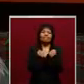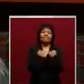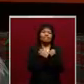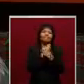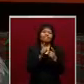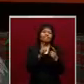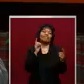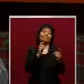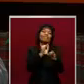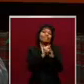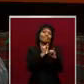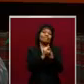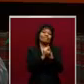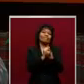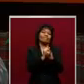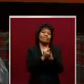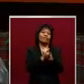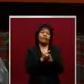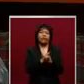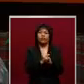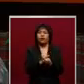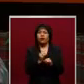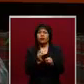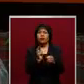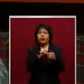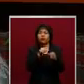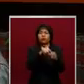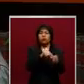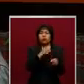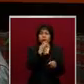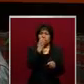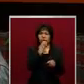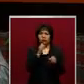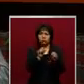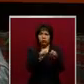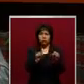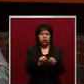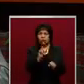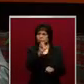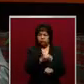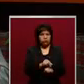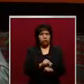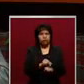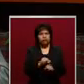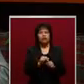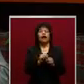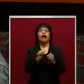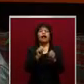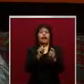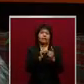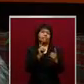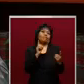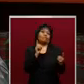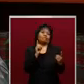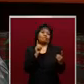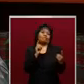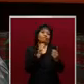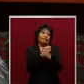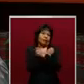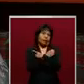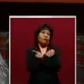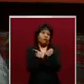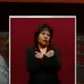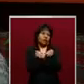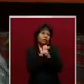distancia. O sea, presencial se descarta totalmente y regresamos a distancia. Eso es lo fundamental que